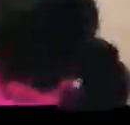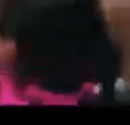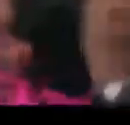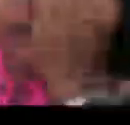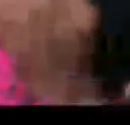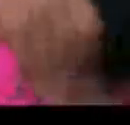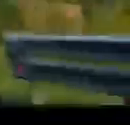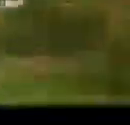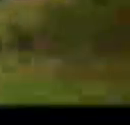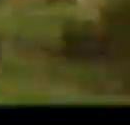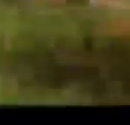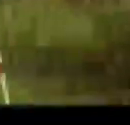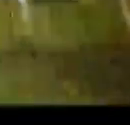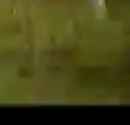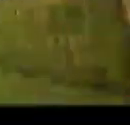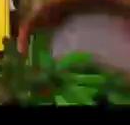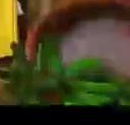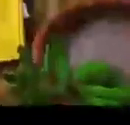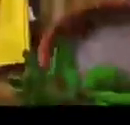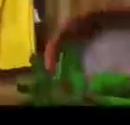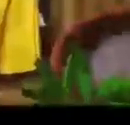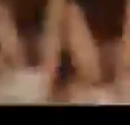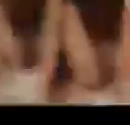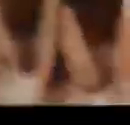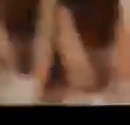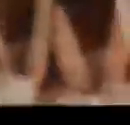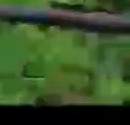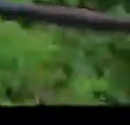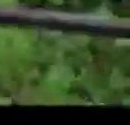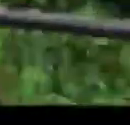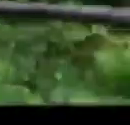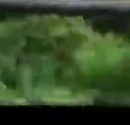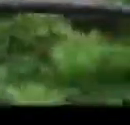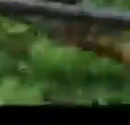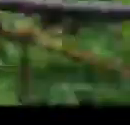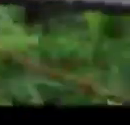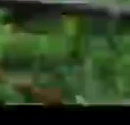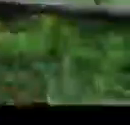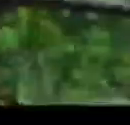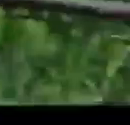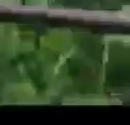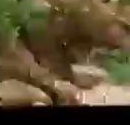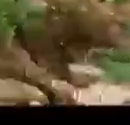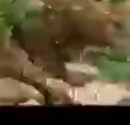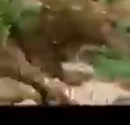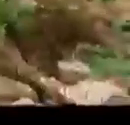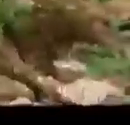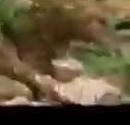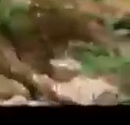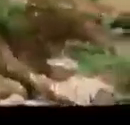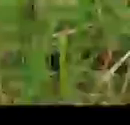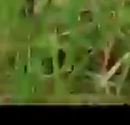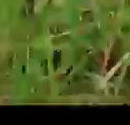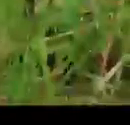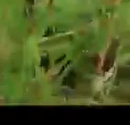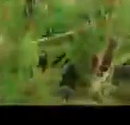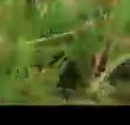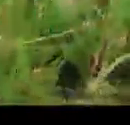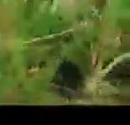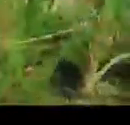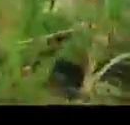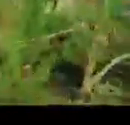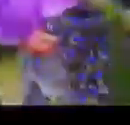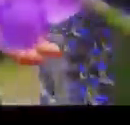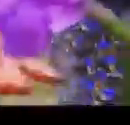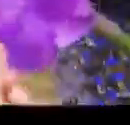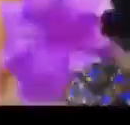Morona Santiago. Me he dado cuenta que la provincia de Morona Santiago es productora de cacao de altísima calidad. Y he ido mejorando poco a poco.